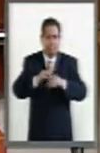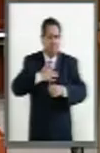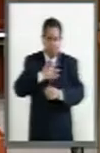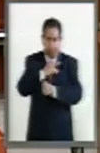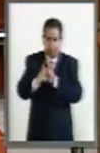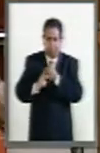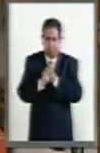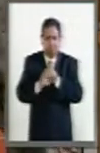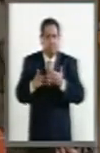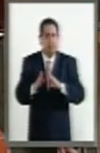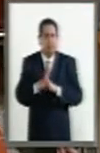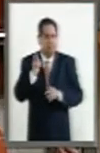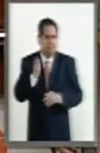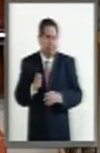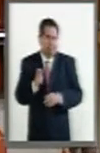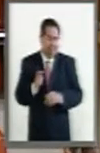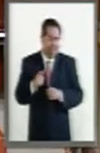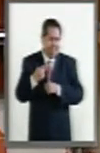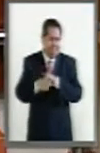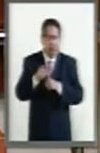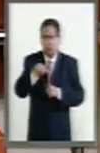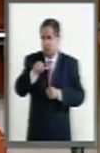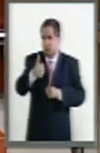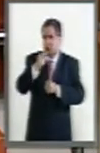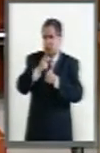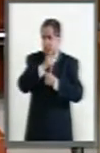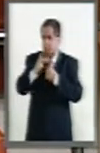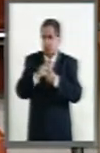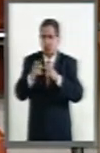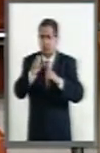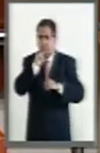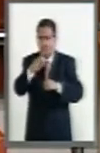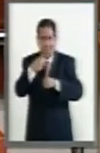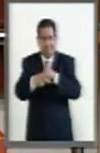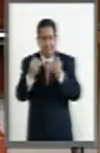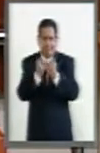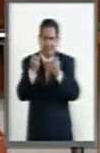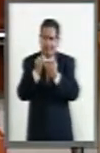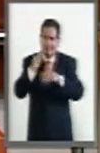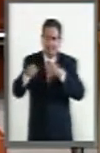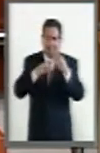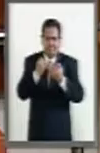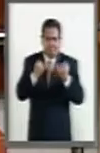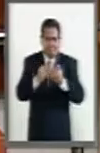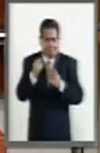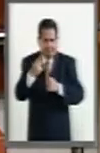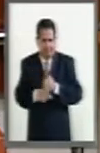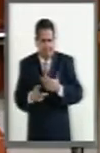nación, pero también otras naciones del mundo.